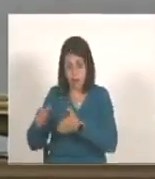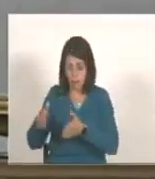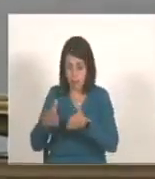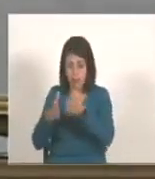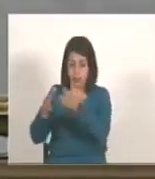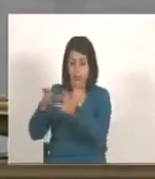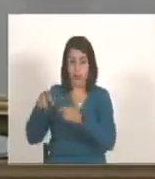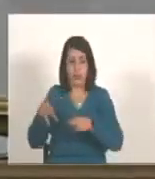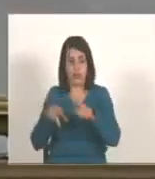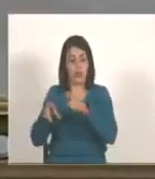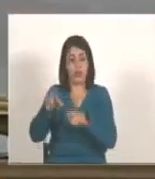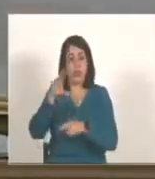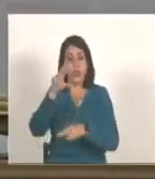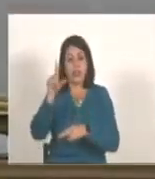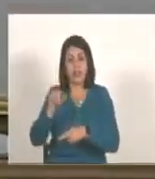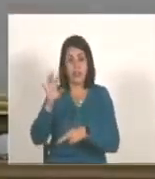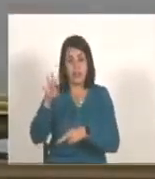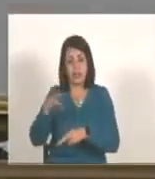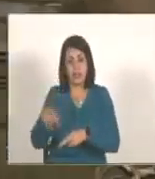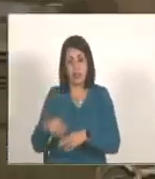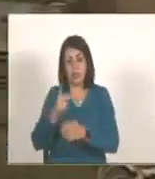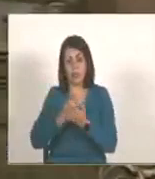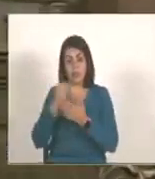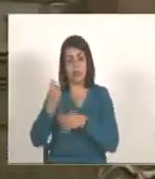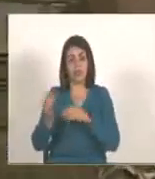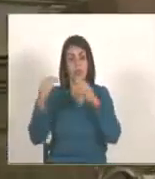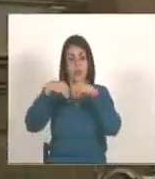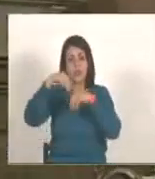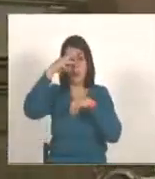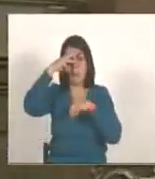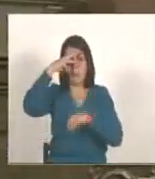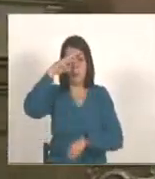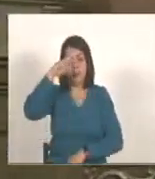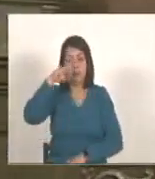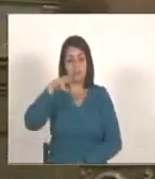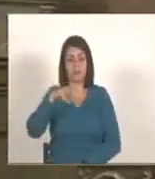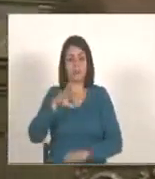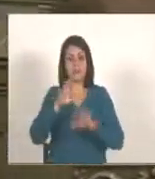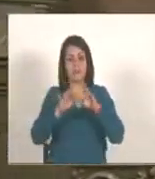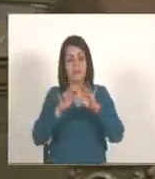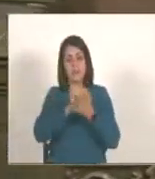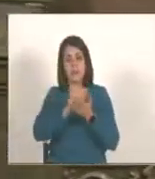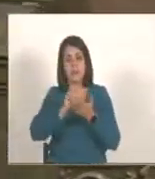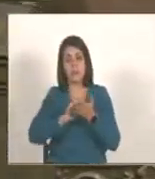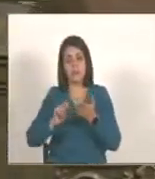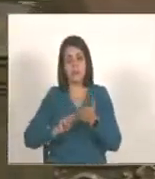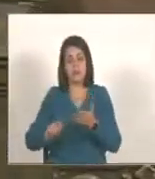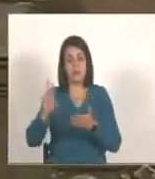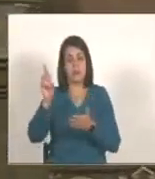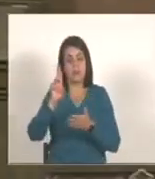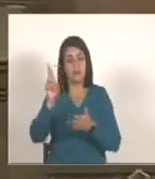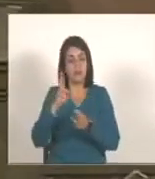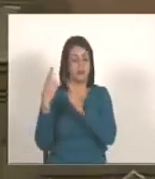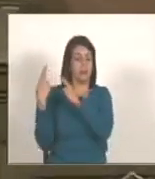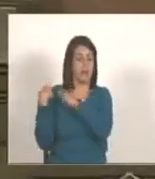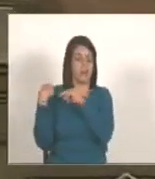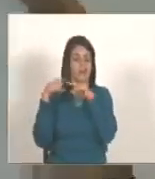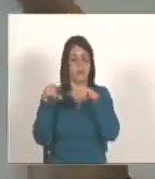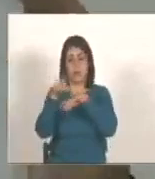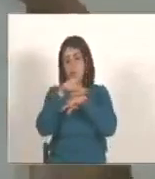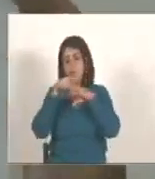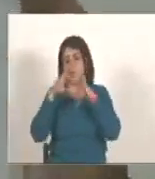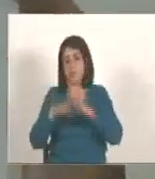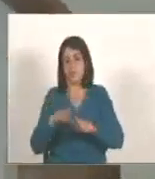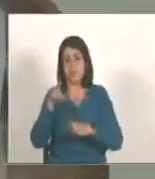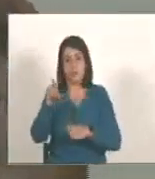Esequibo. Este fue un proyecto de acuerdo en México que redactó el gobierno de la la representación del